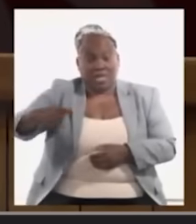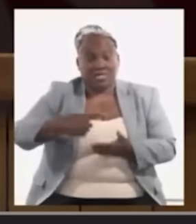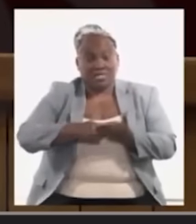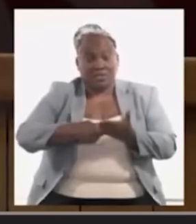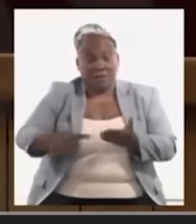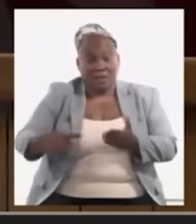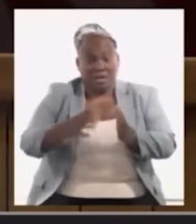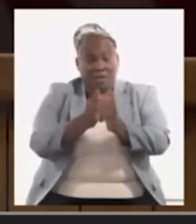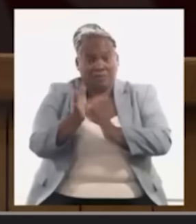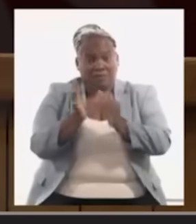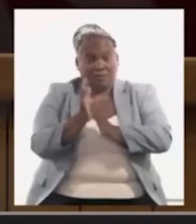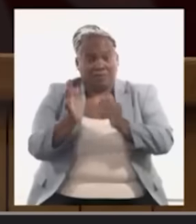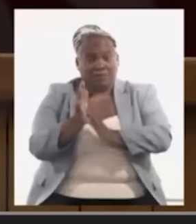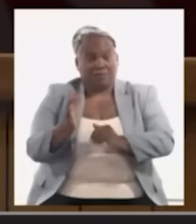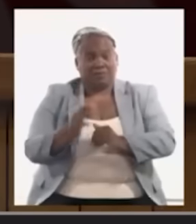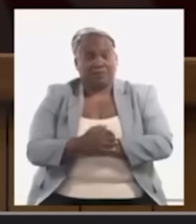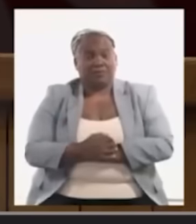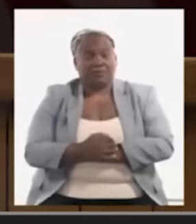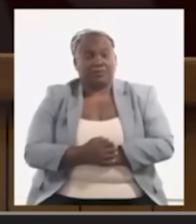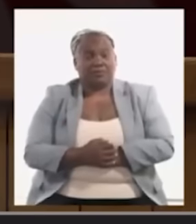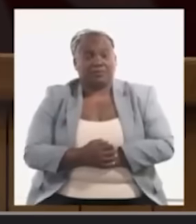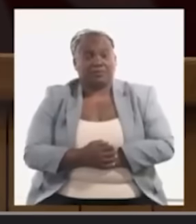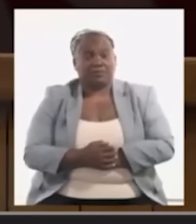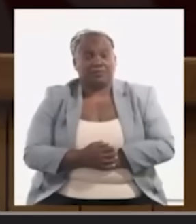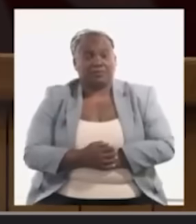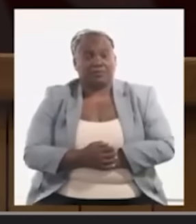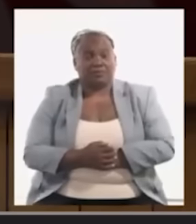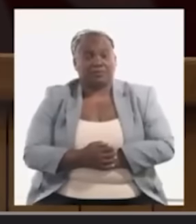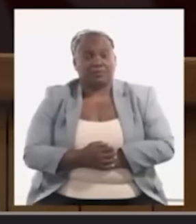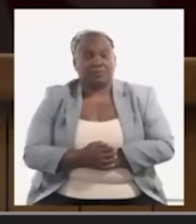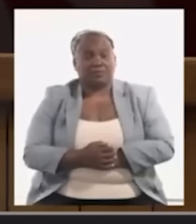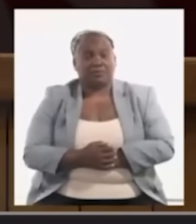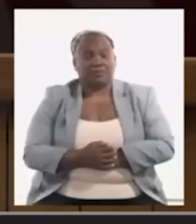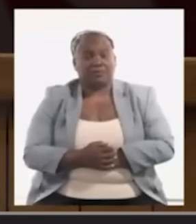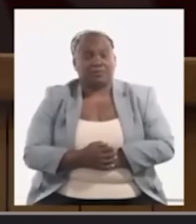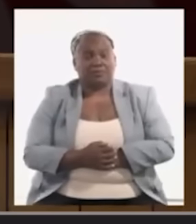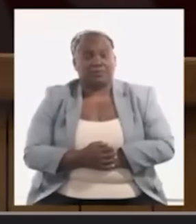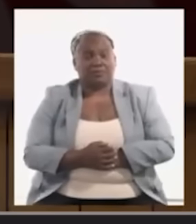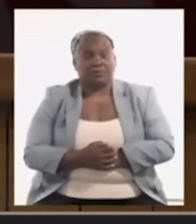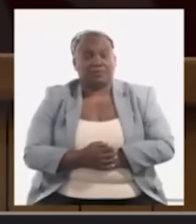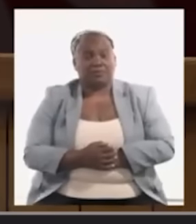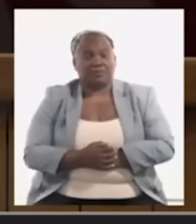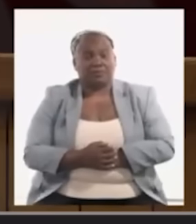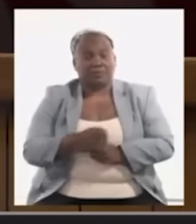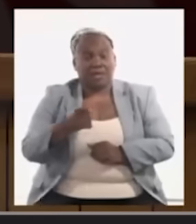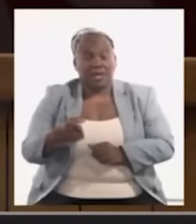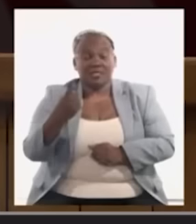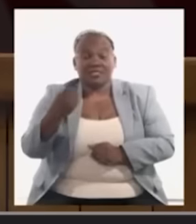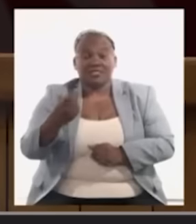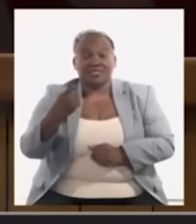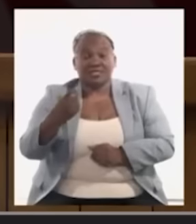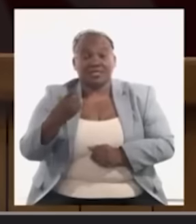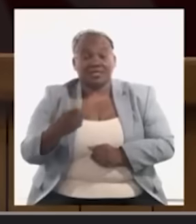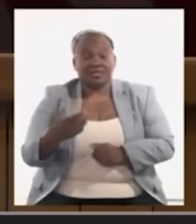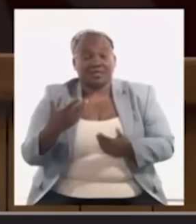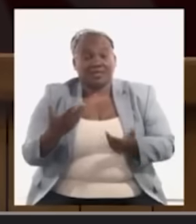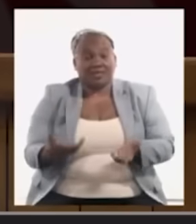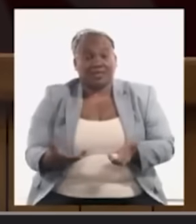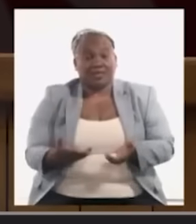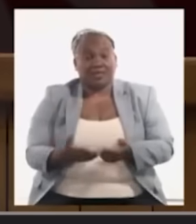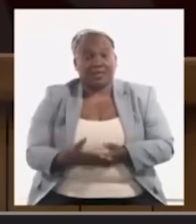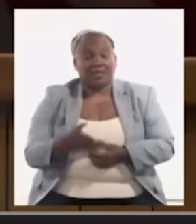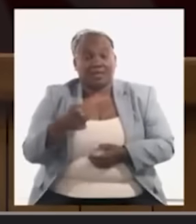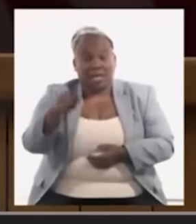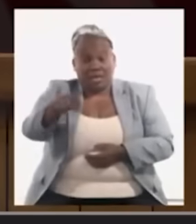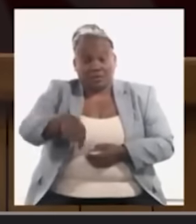meses, de una manera gradual, no hay un desespero en ello, es la necesidad de actualizar